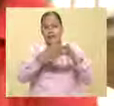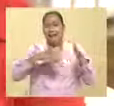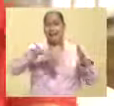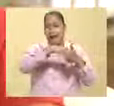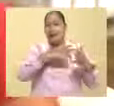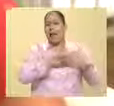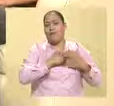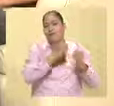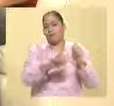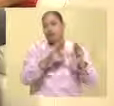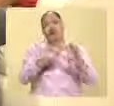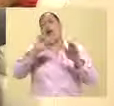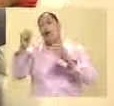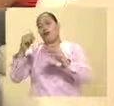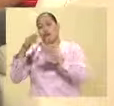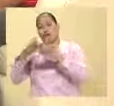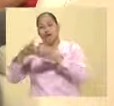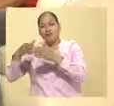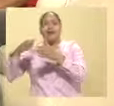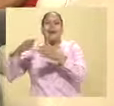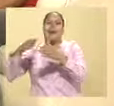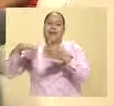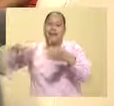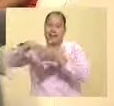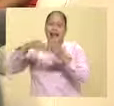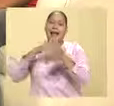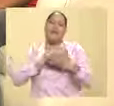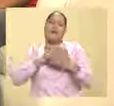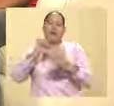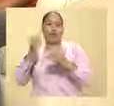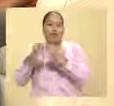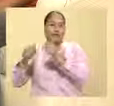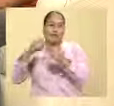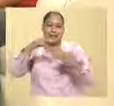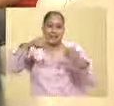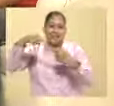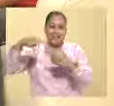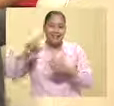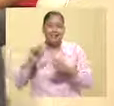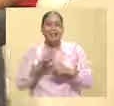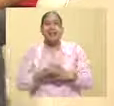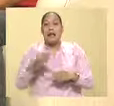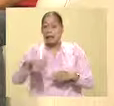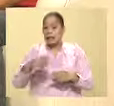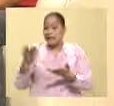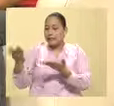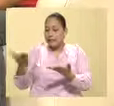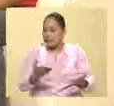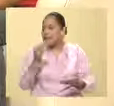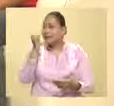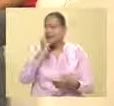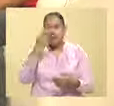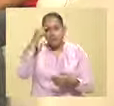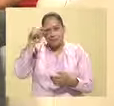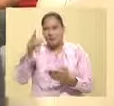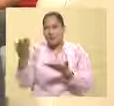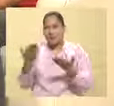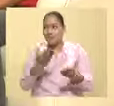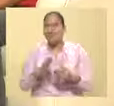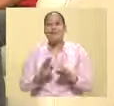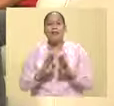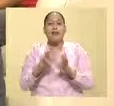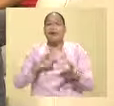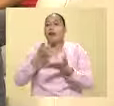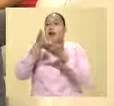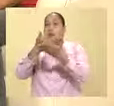qué maravilla galia oye pues estas puertas están abiertas siempre gracias porque puedo